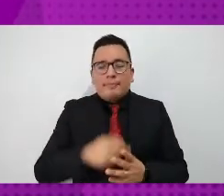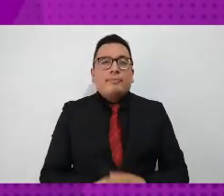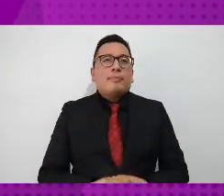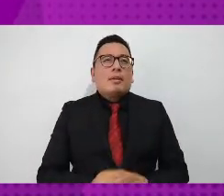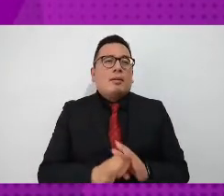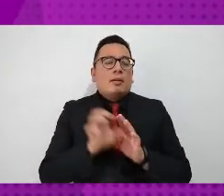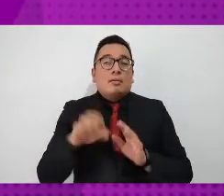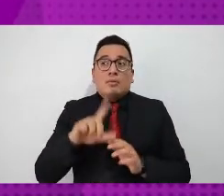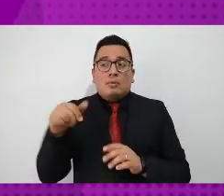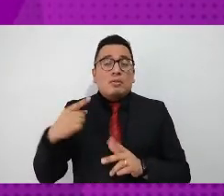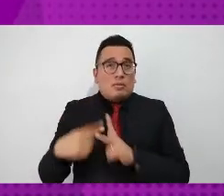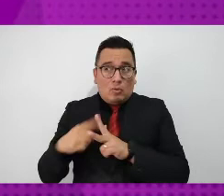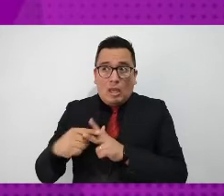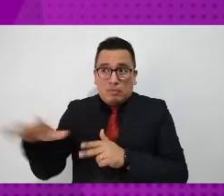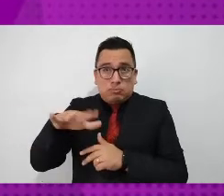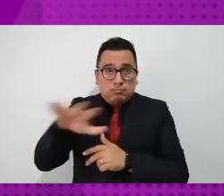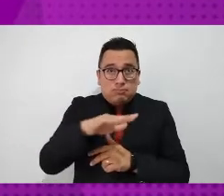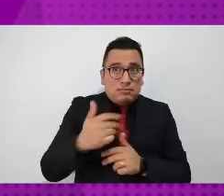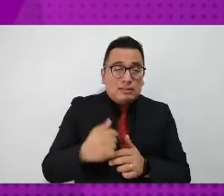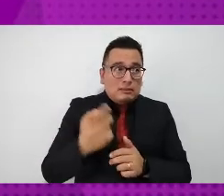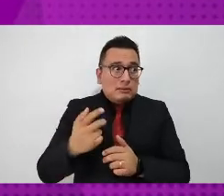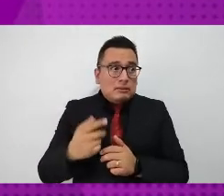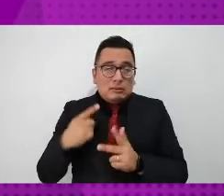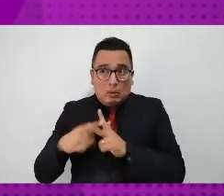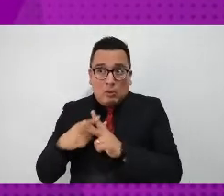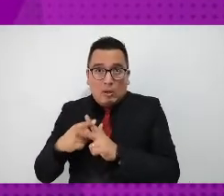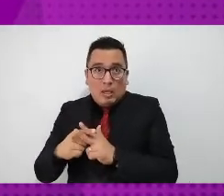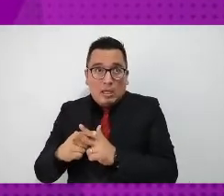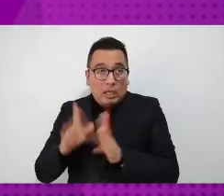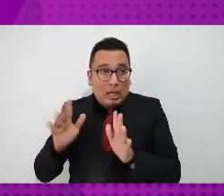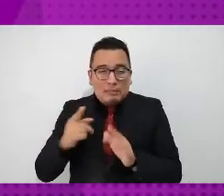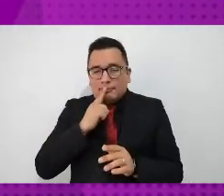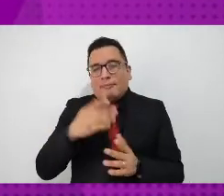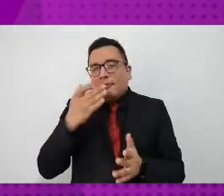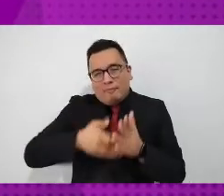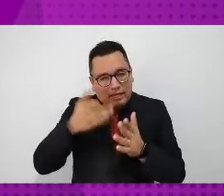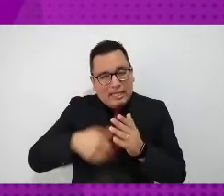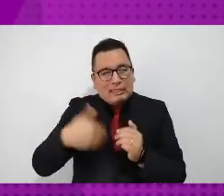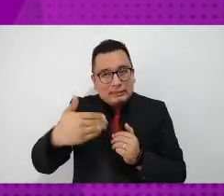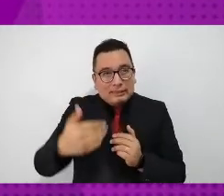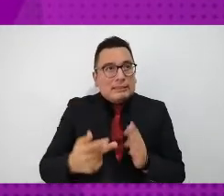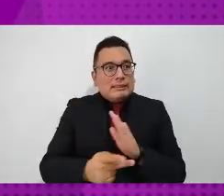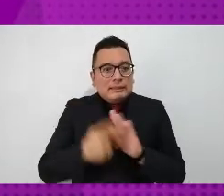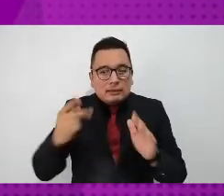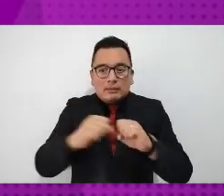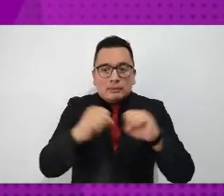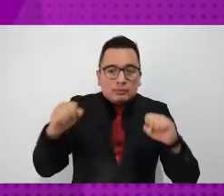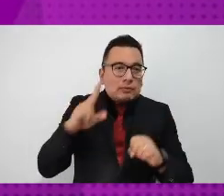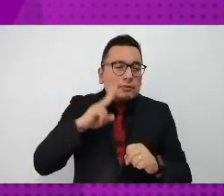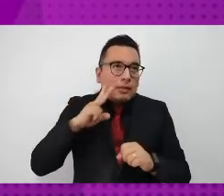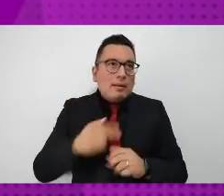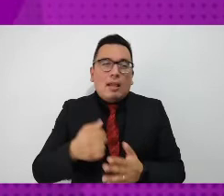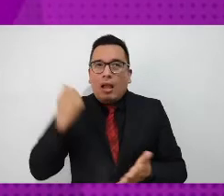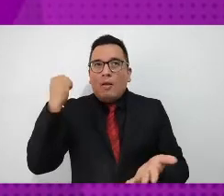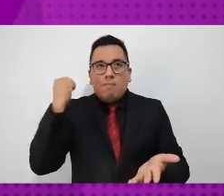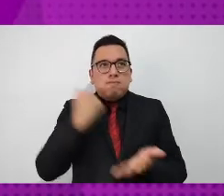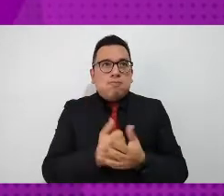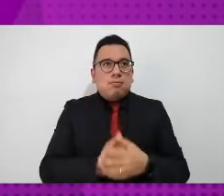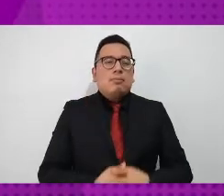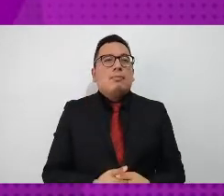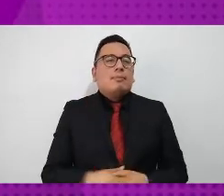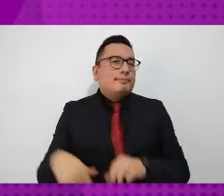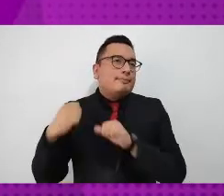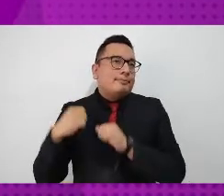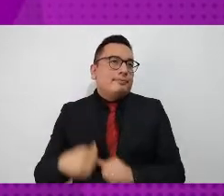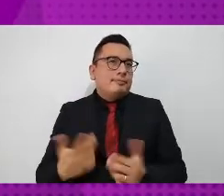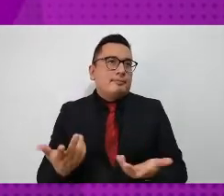distritales no son todos un resultado oficial faltan las impugnaciones la calificación propiamente ya de las de las elecciones por parte de